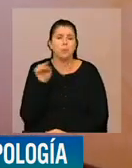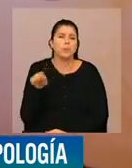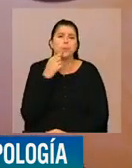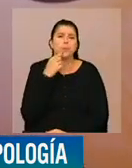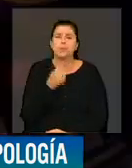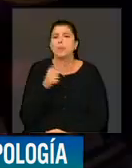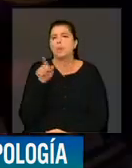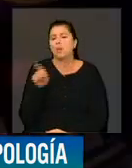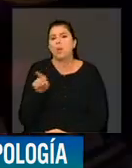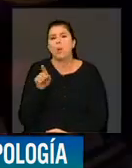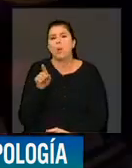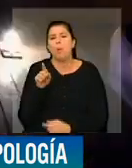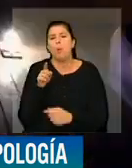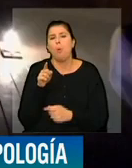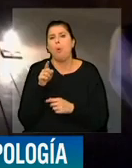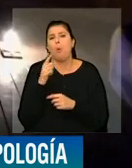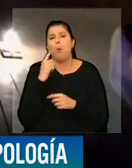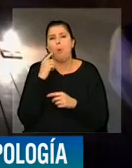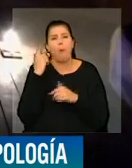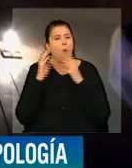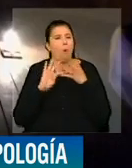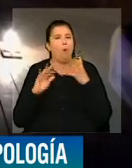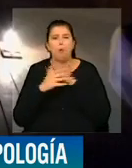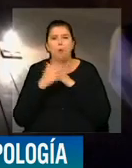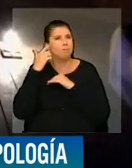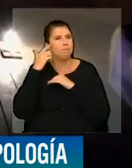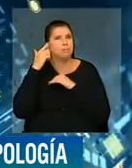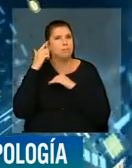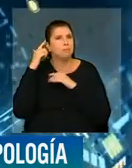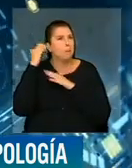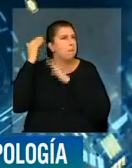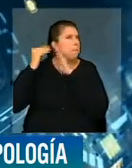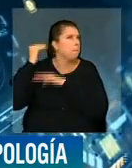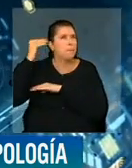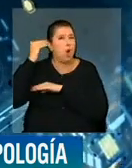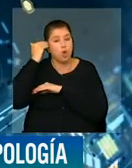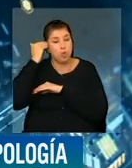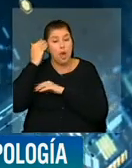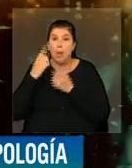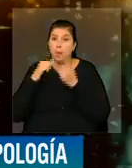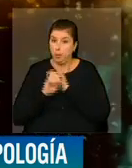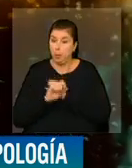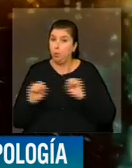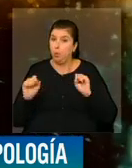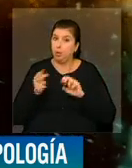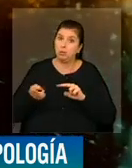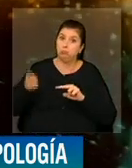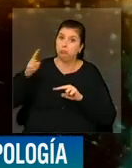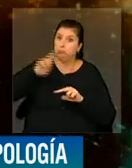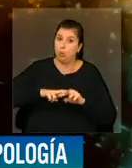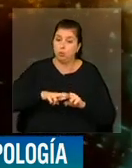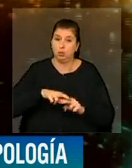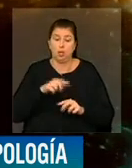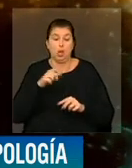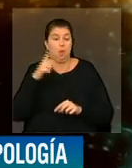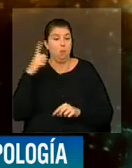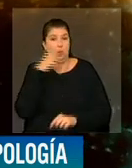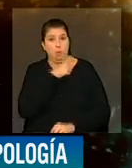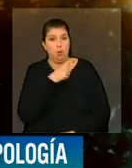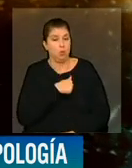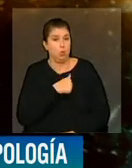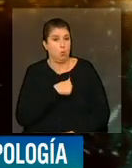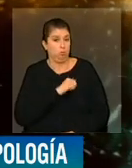como un acceso a estados alterados de conciencia. Pero tiene un problema, y es que puede causar la muerte por complicaciones cardíacas. El proyecto de la ibogaína